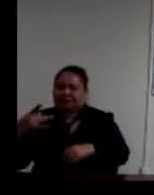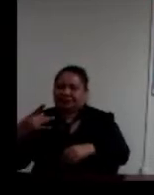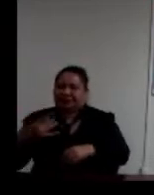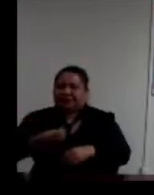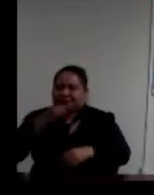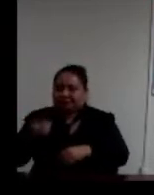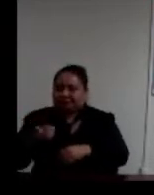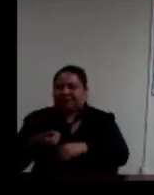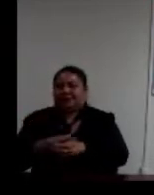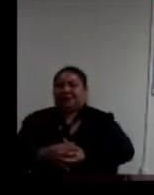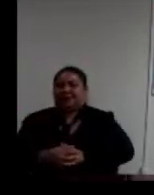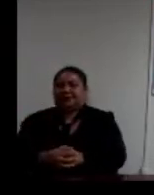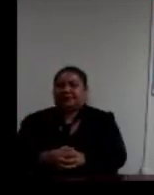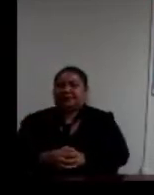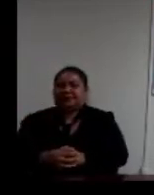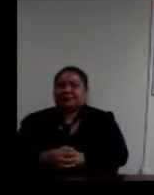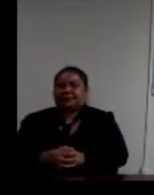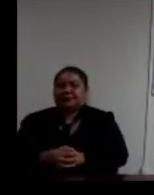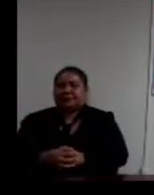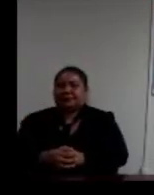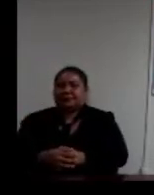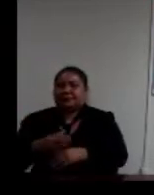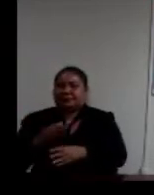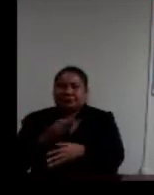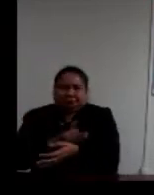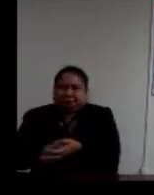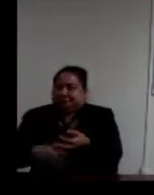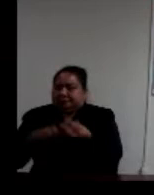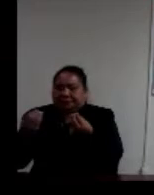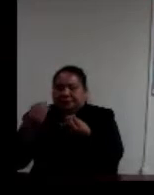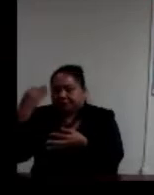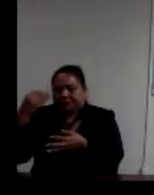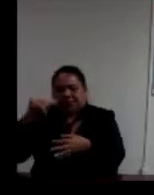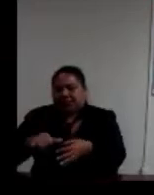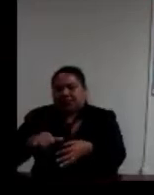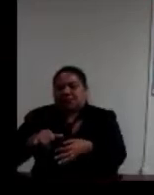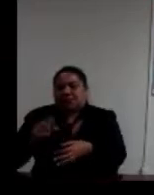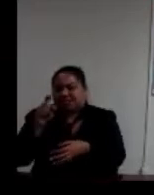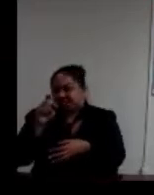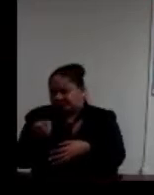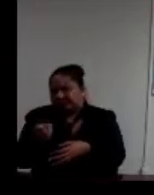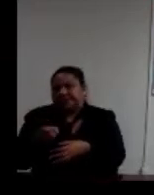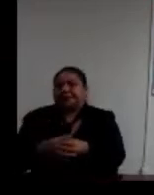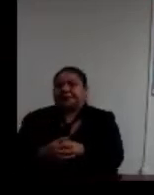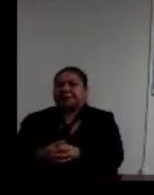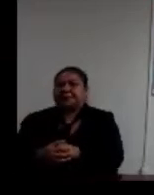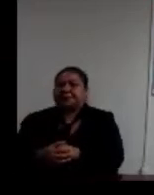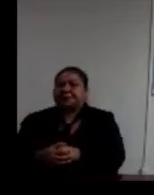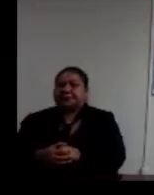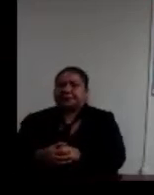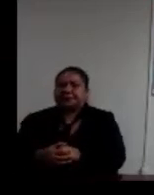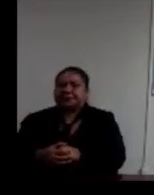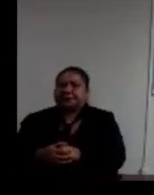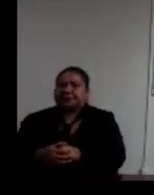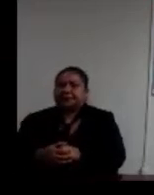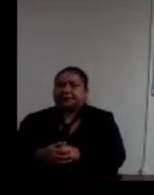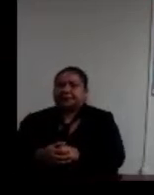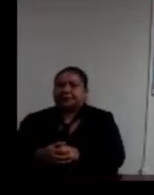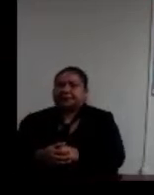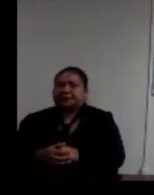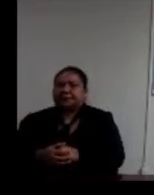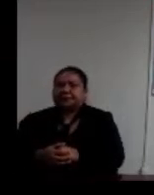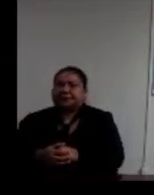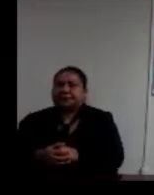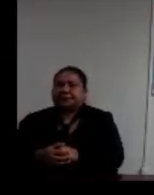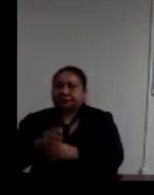sueltan, lo hablan. Entonces no se van a tardar mucho tiempo porque así pasó y así es como ellos lo comentan. ¿De acuerdo?